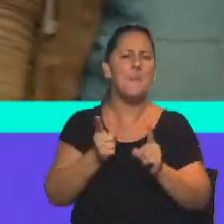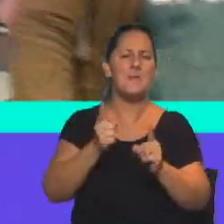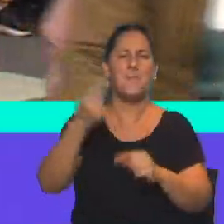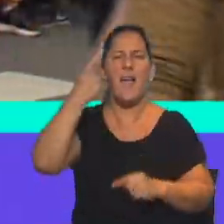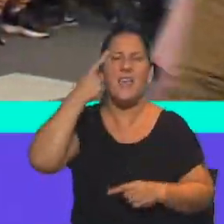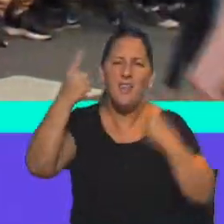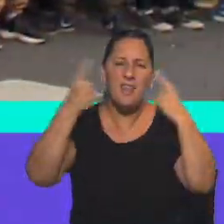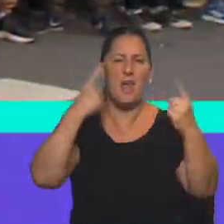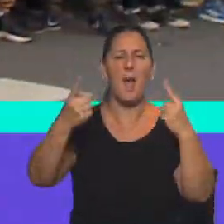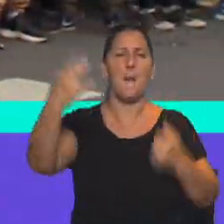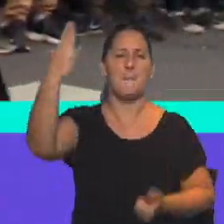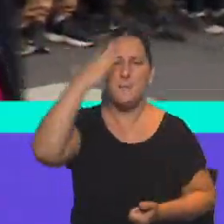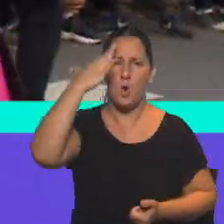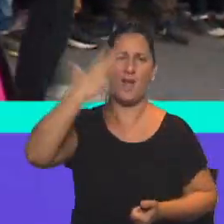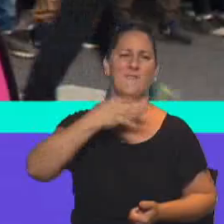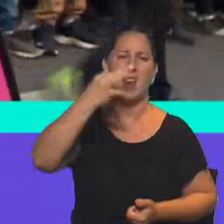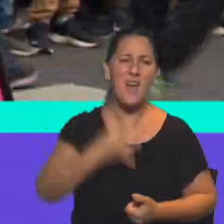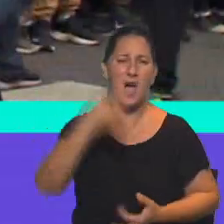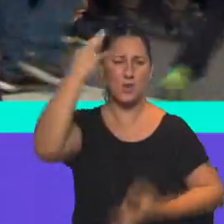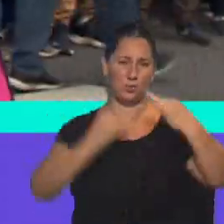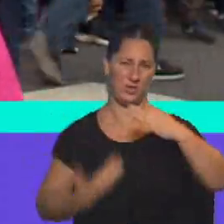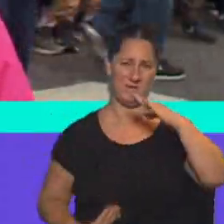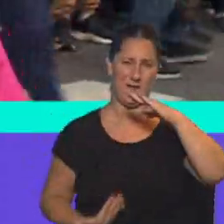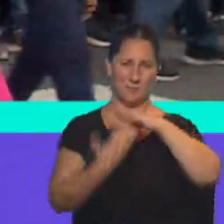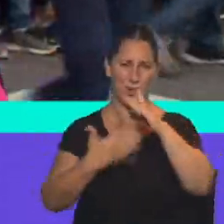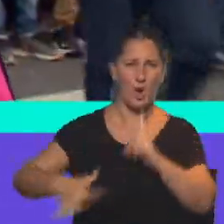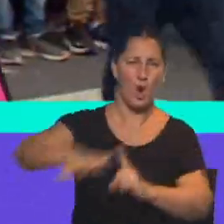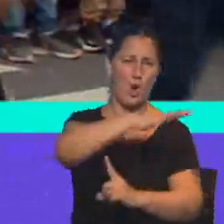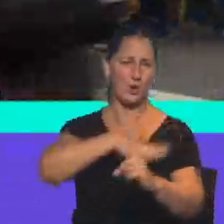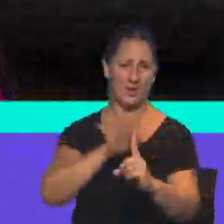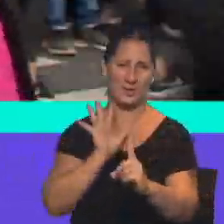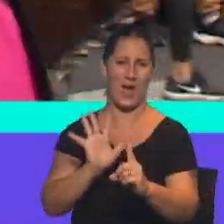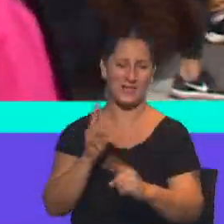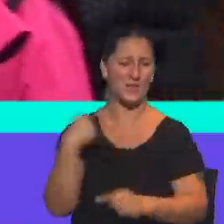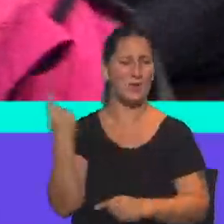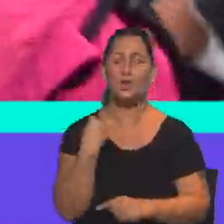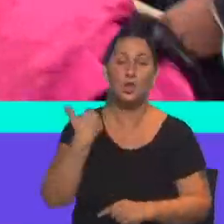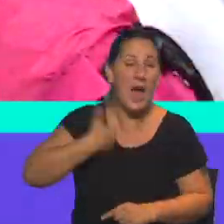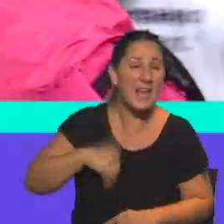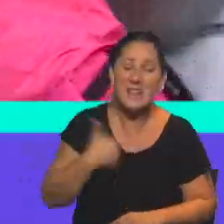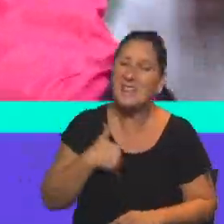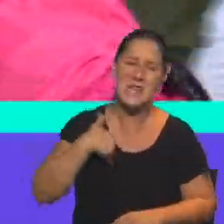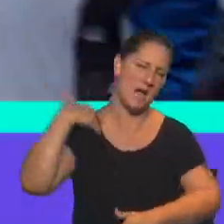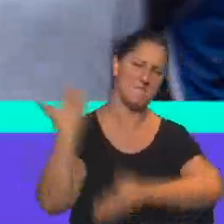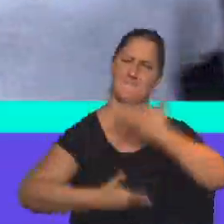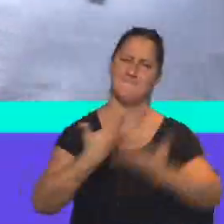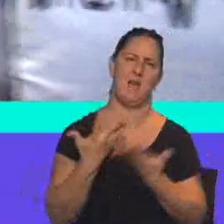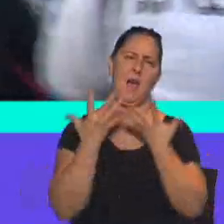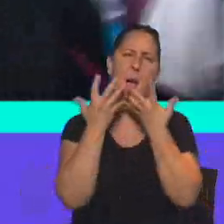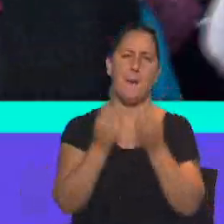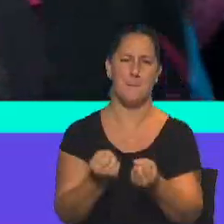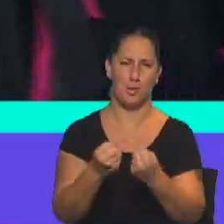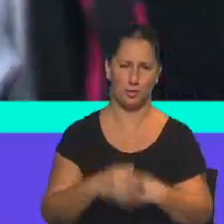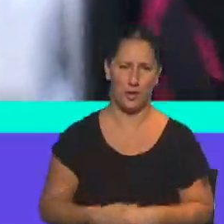siempre lo hemos hecho, memoria, verdad y justicia. En este contexto donde tenemos que sacar a la Argentina adelante